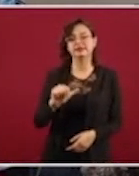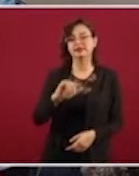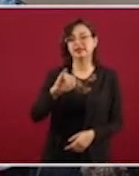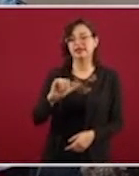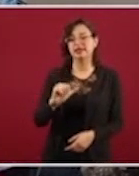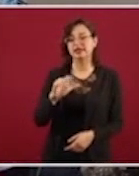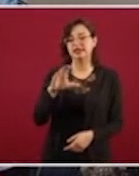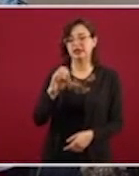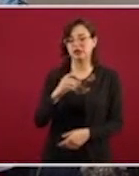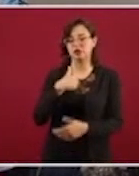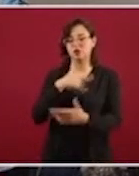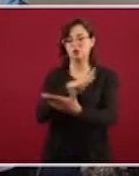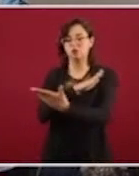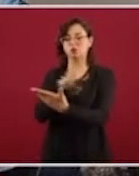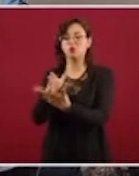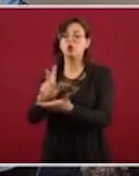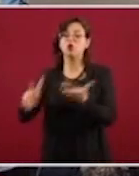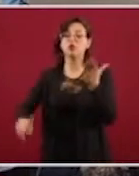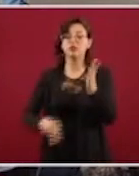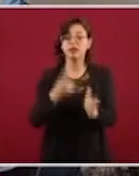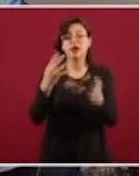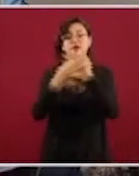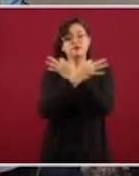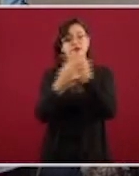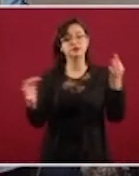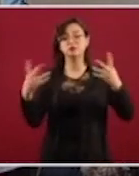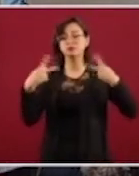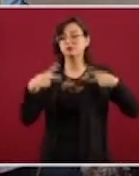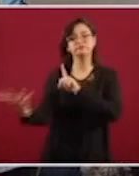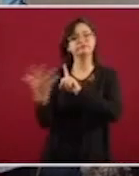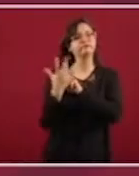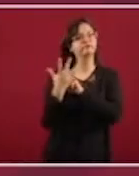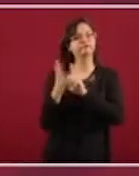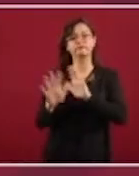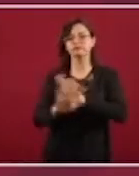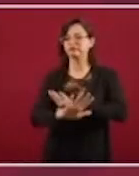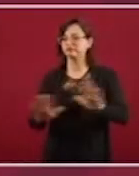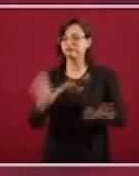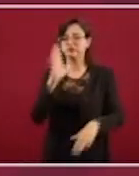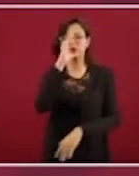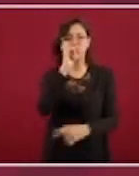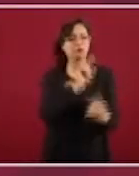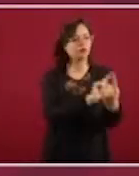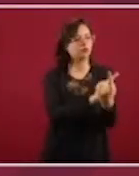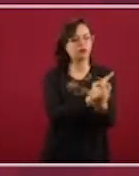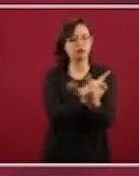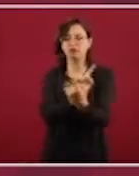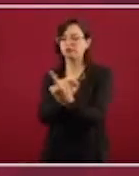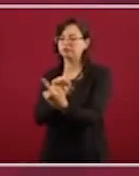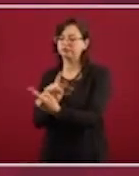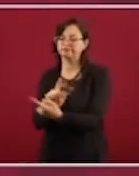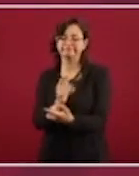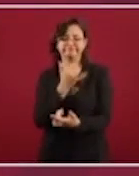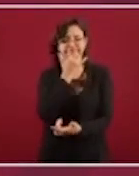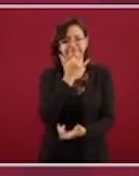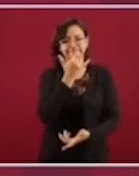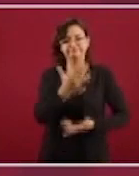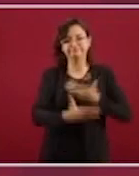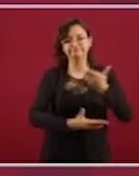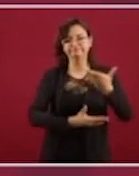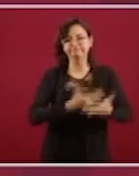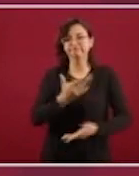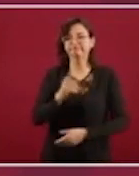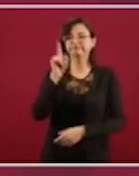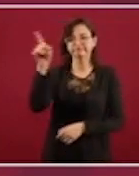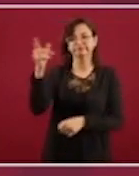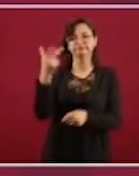puedo ver a nadie por la sana distancia, al hospital, agradecerle mucho a la gente que